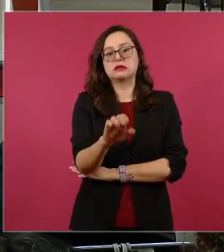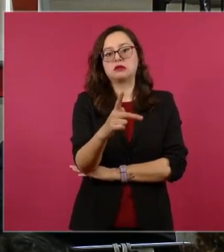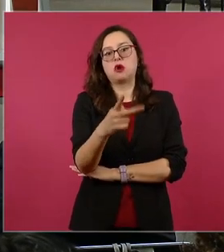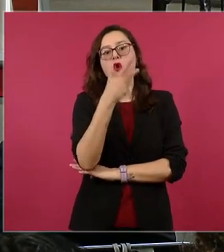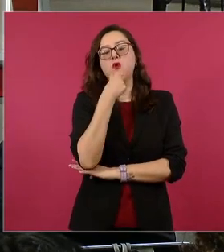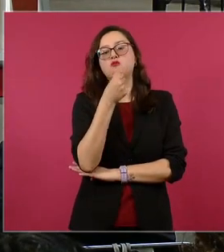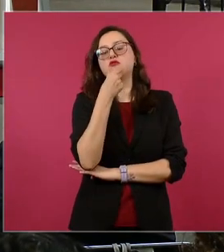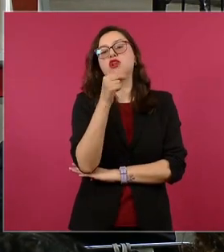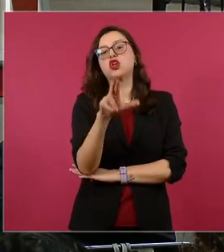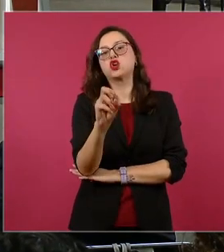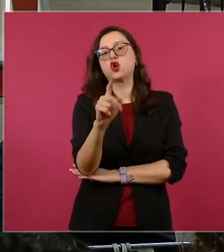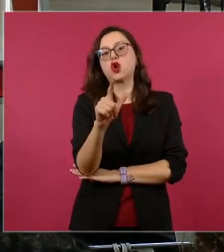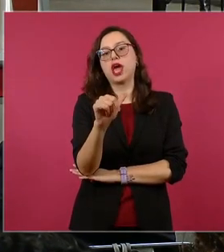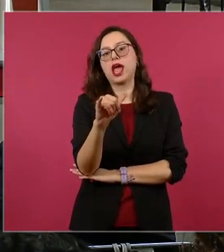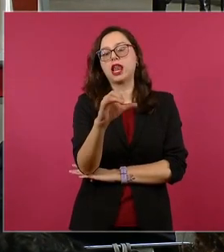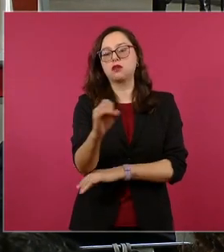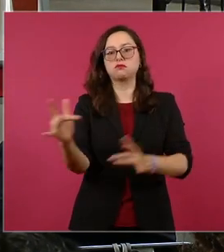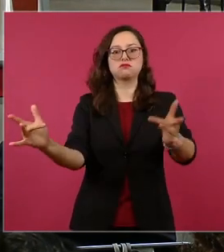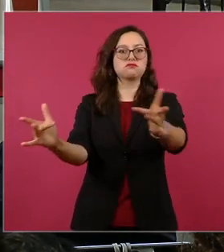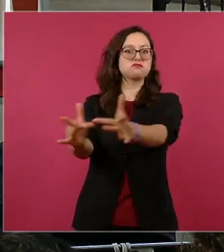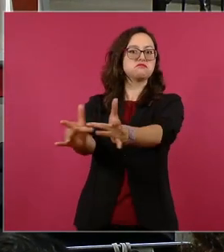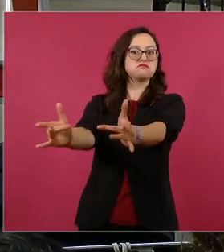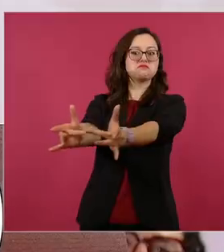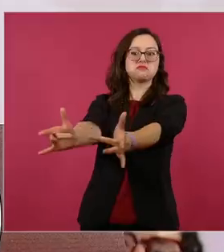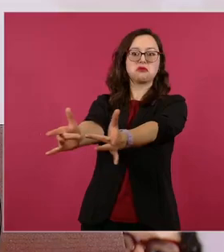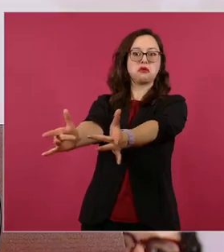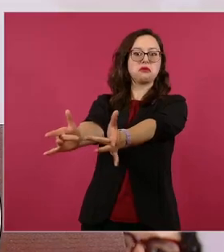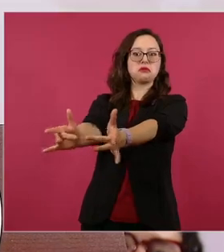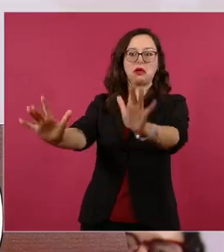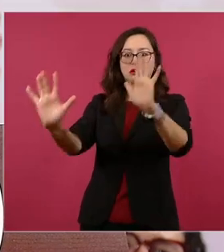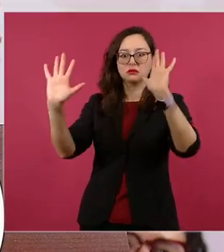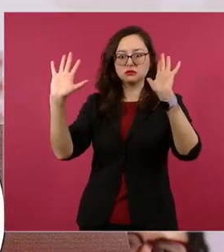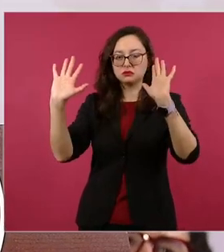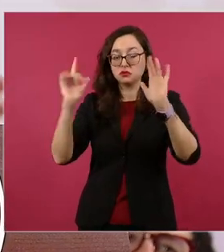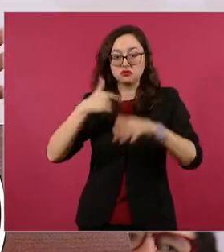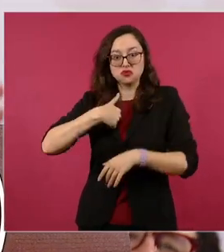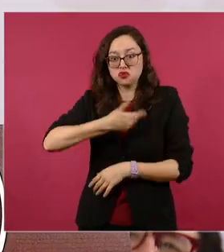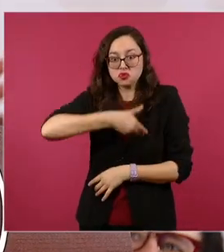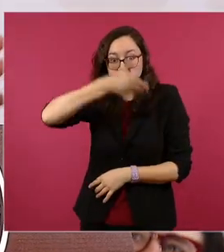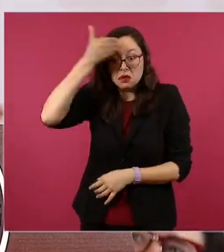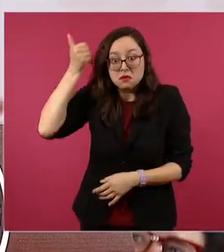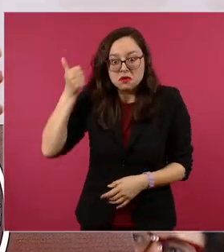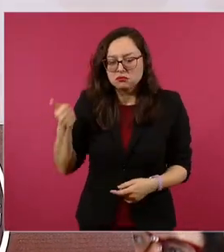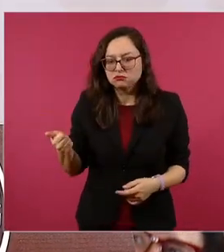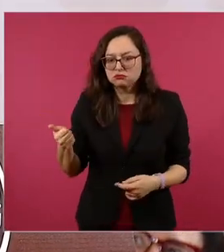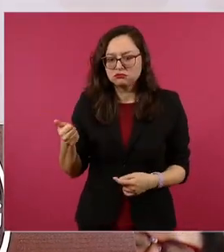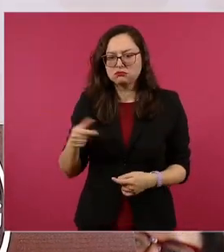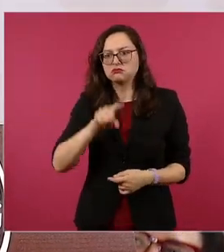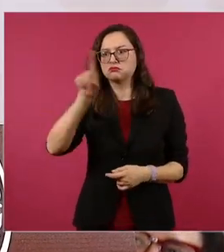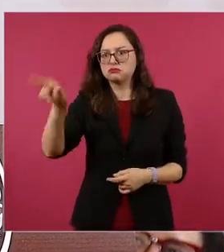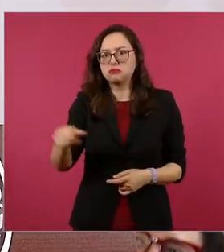Rogelio aceptó y es